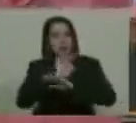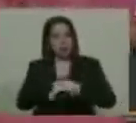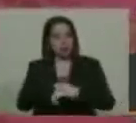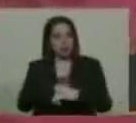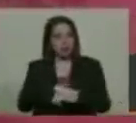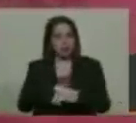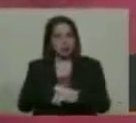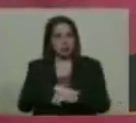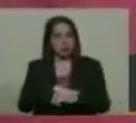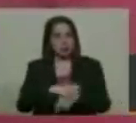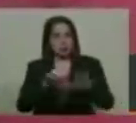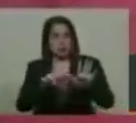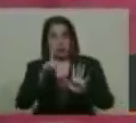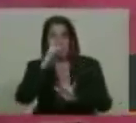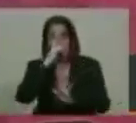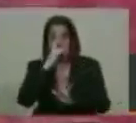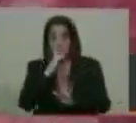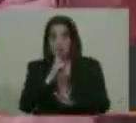6 años.